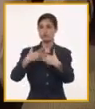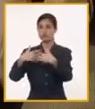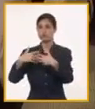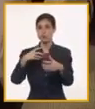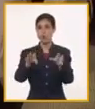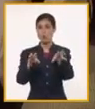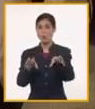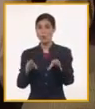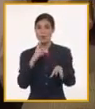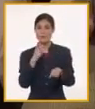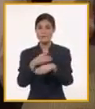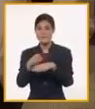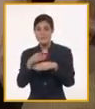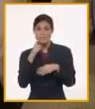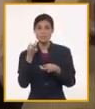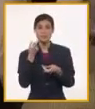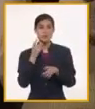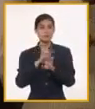Que